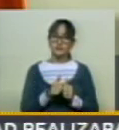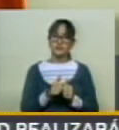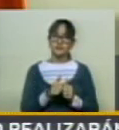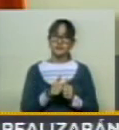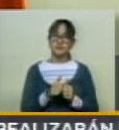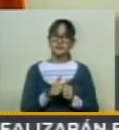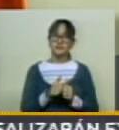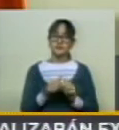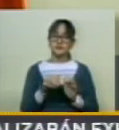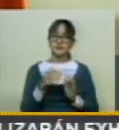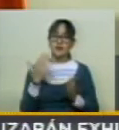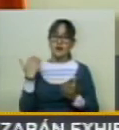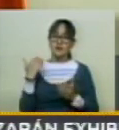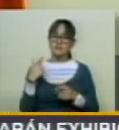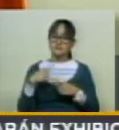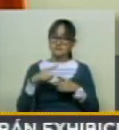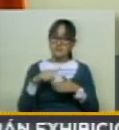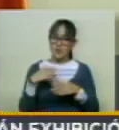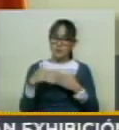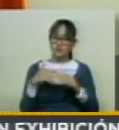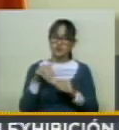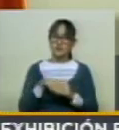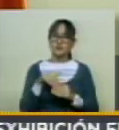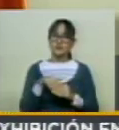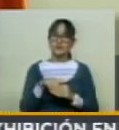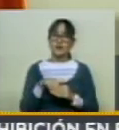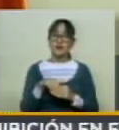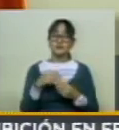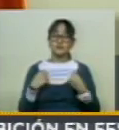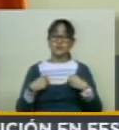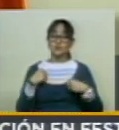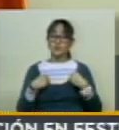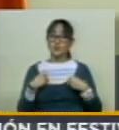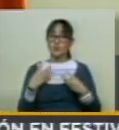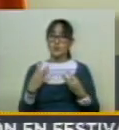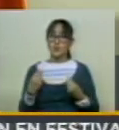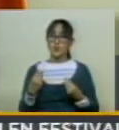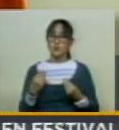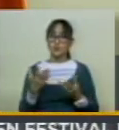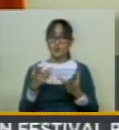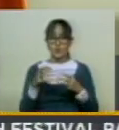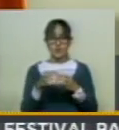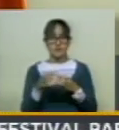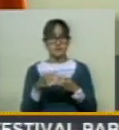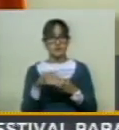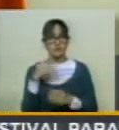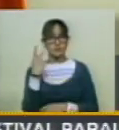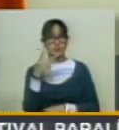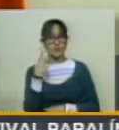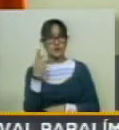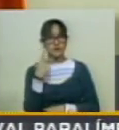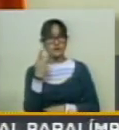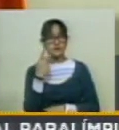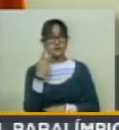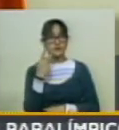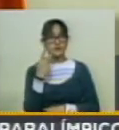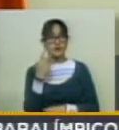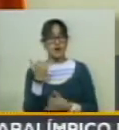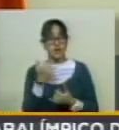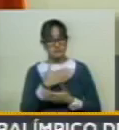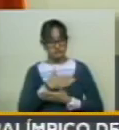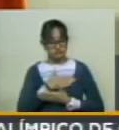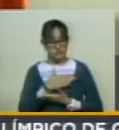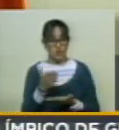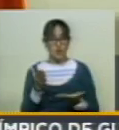hace varios procesos electorales, que esto es algo que preocupa mucho a las organizaciones políticas. Estamos